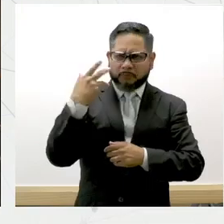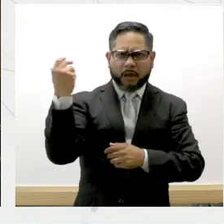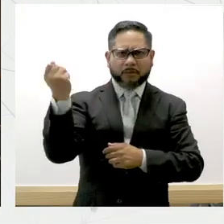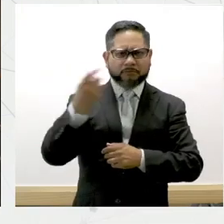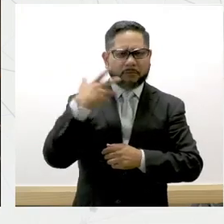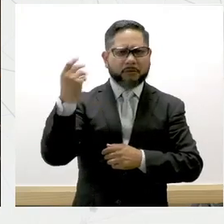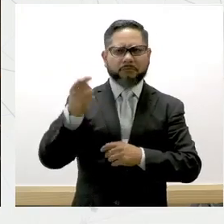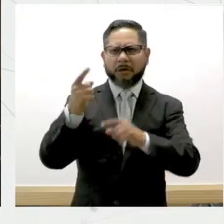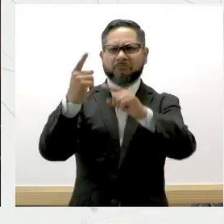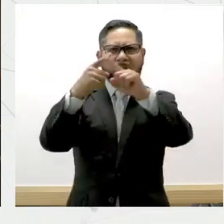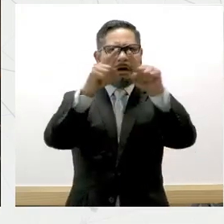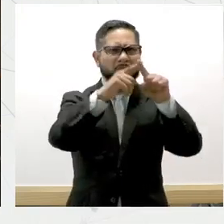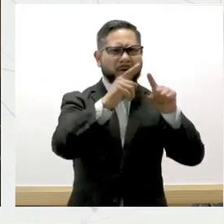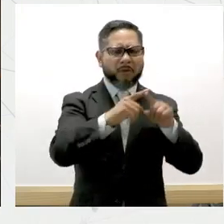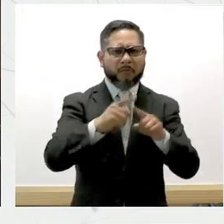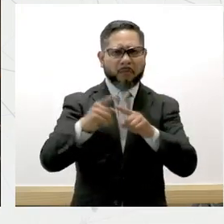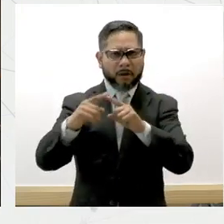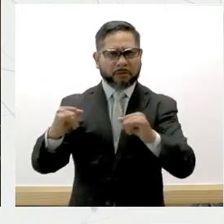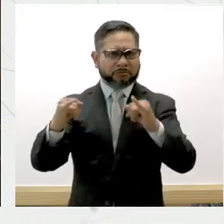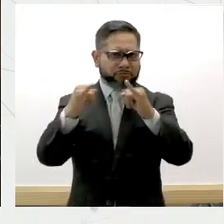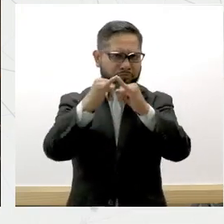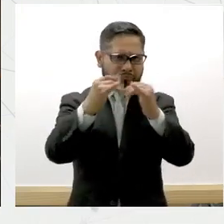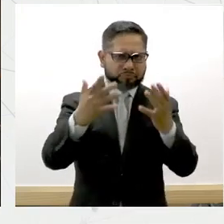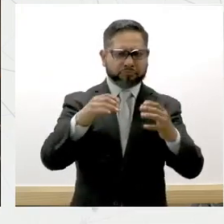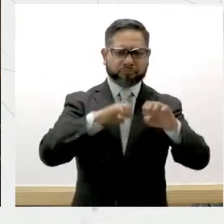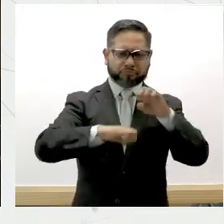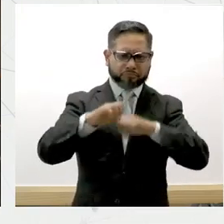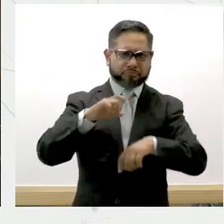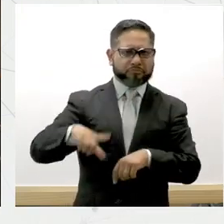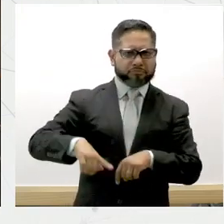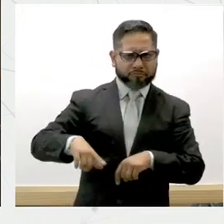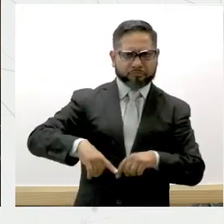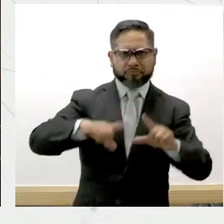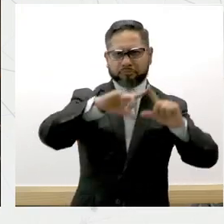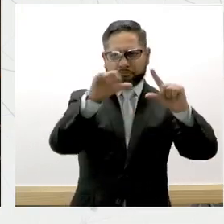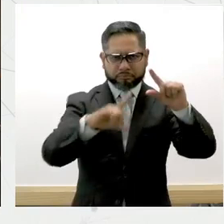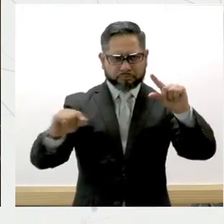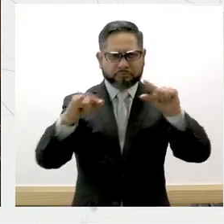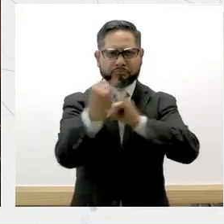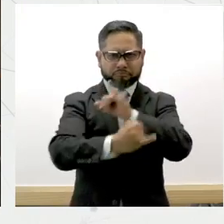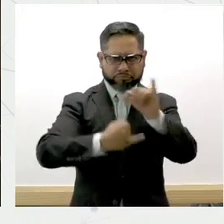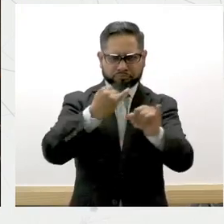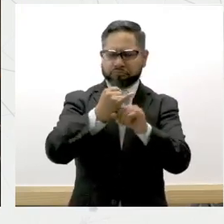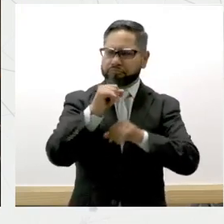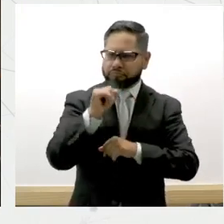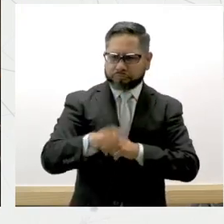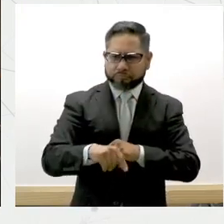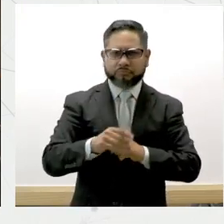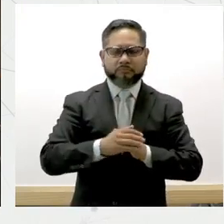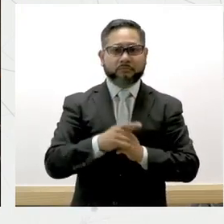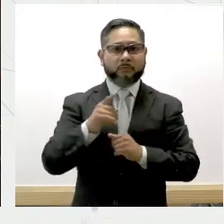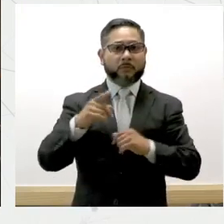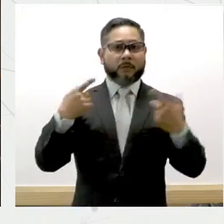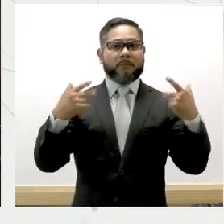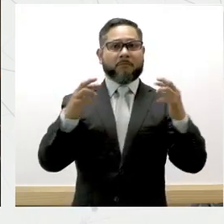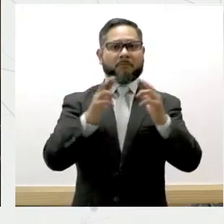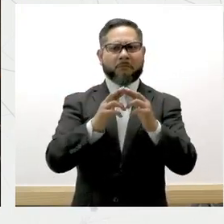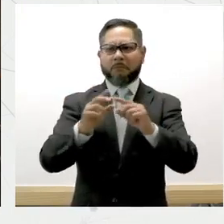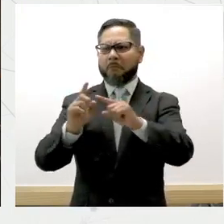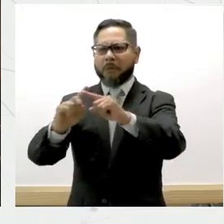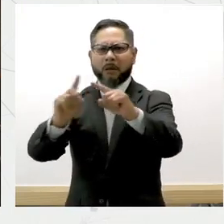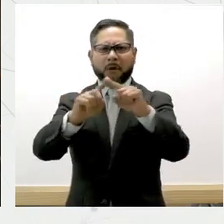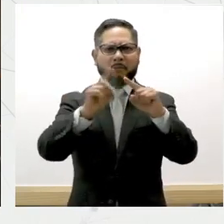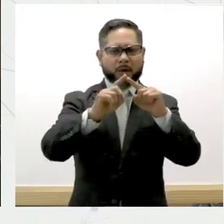diversas instituciones públicas y privadas, tanto a nivel nacional como internacional, y también profesora en diversos másters